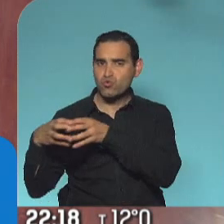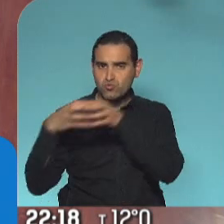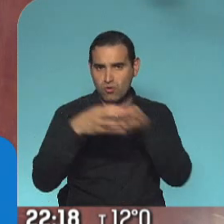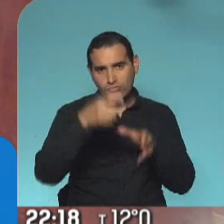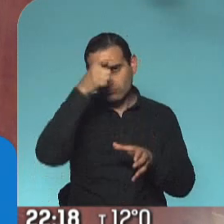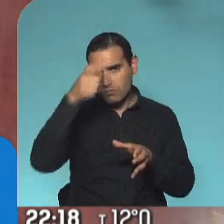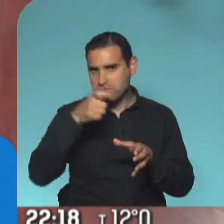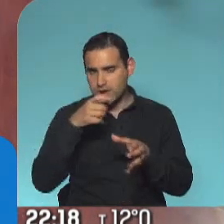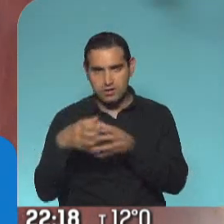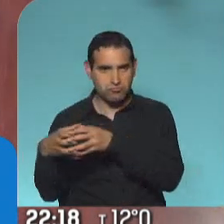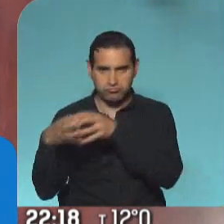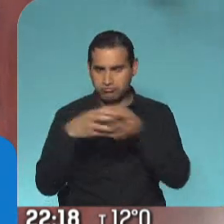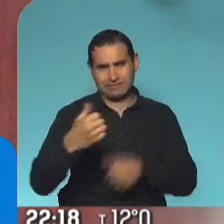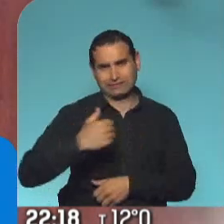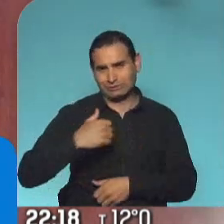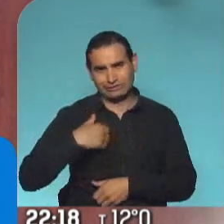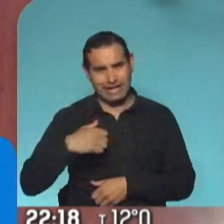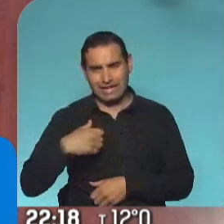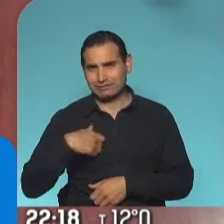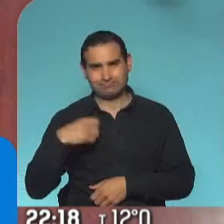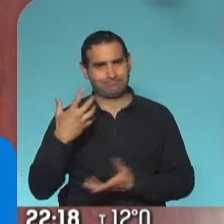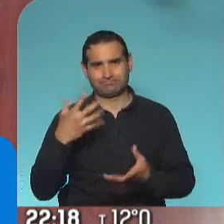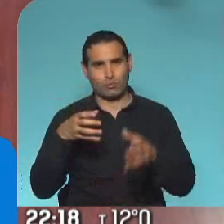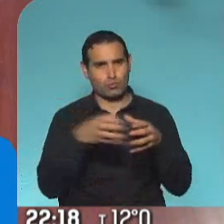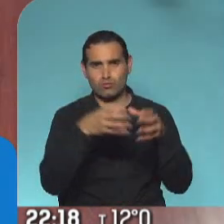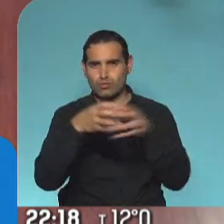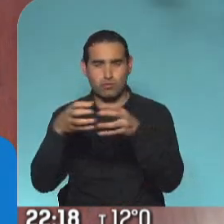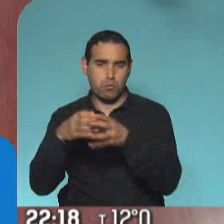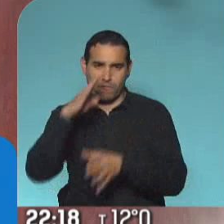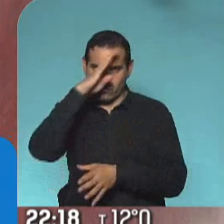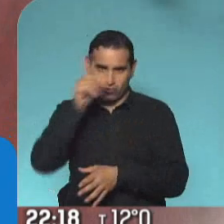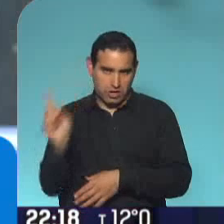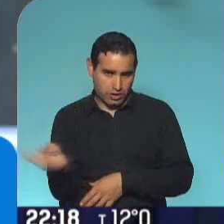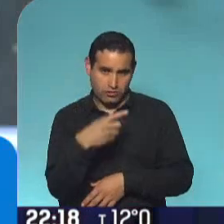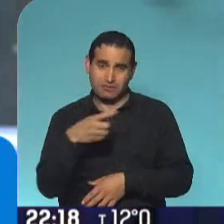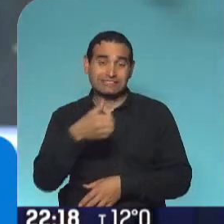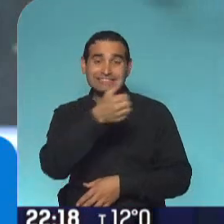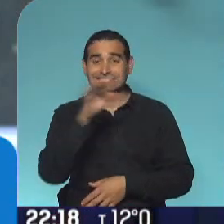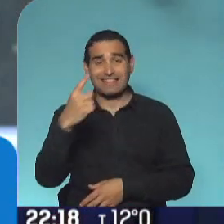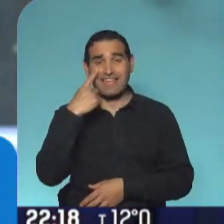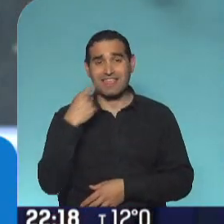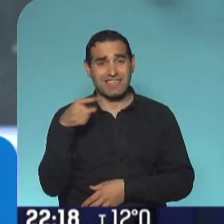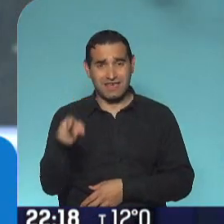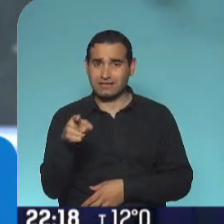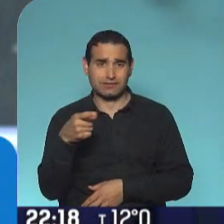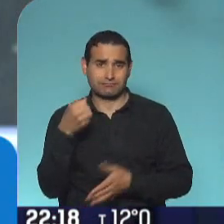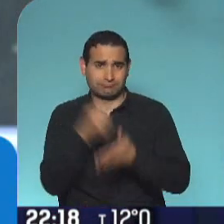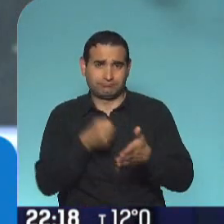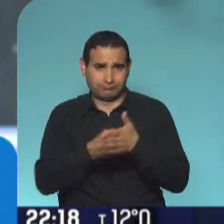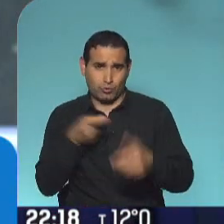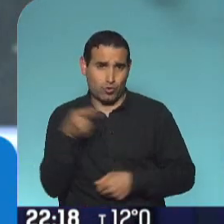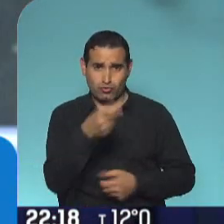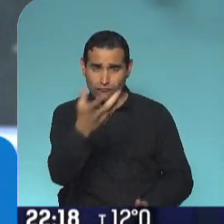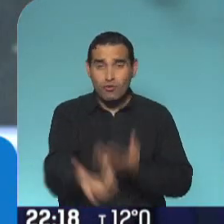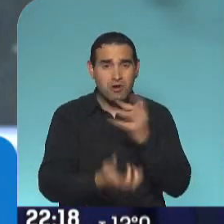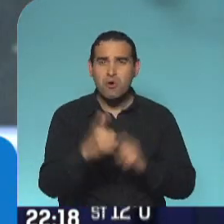todo el ejército y las fuerzas dispuestas por Bolsonaro, los 60 días decretados de freno a la quema,